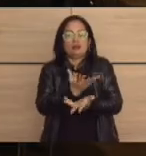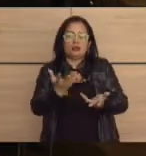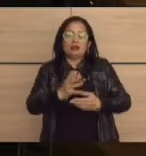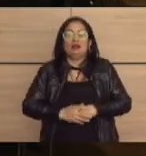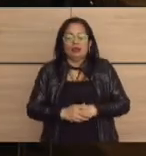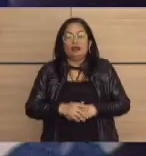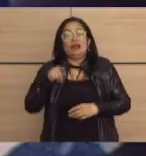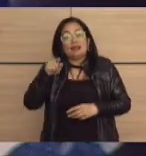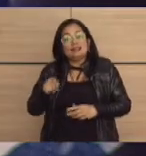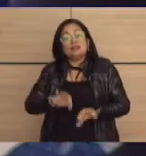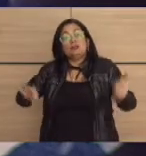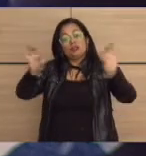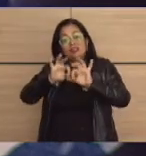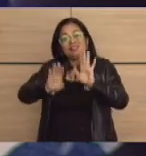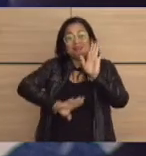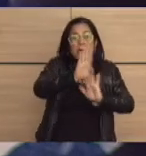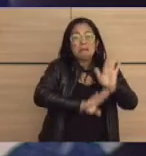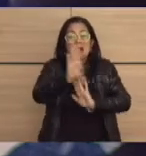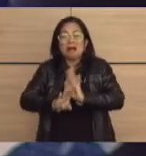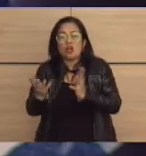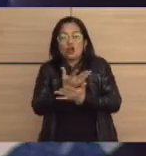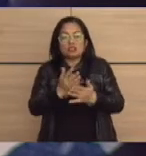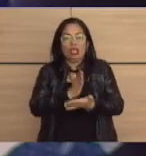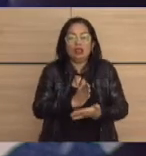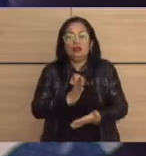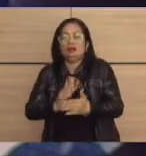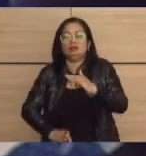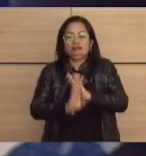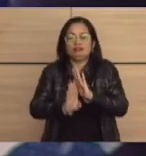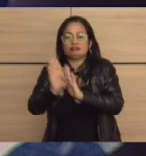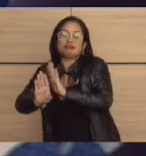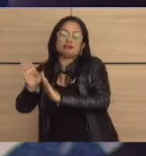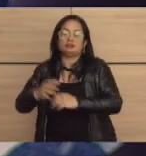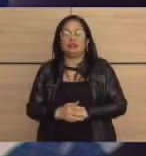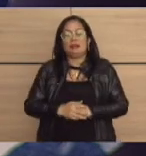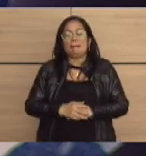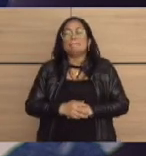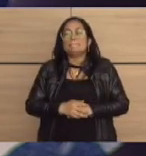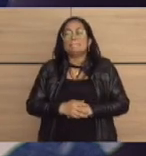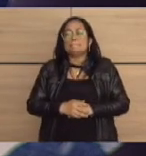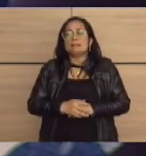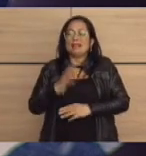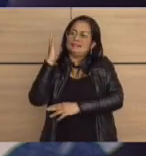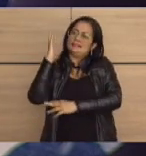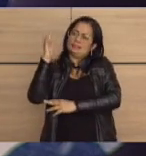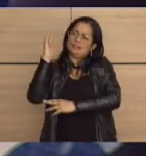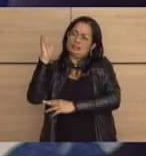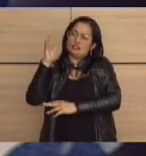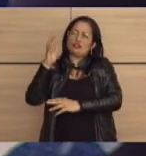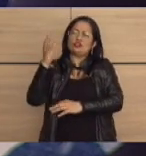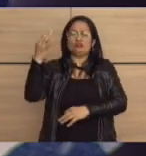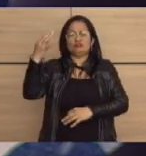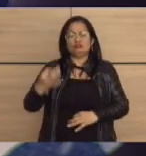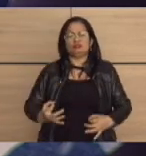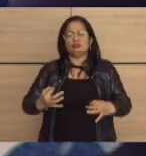que esa construcción requiere superar un montón de cosas. Hubo un momento en que el discurso oficial